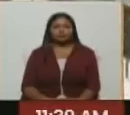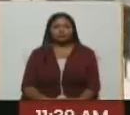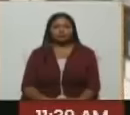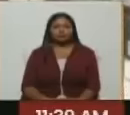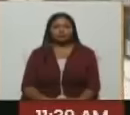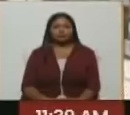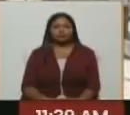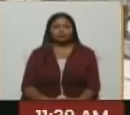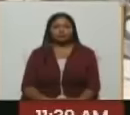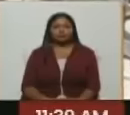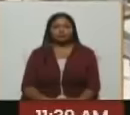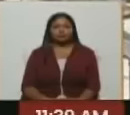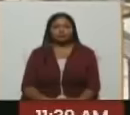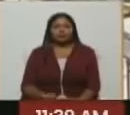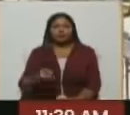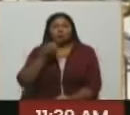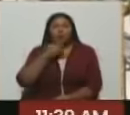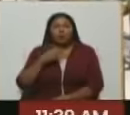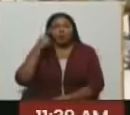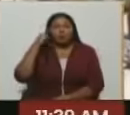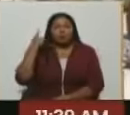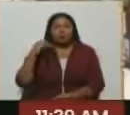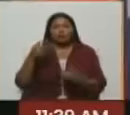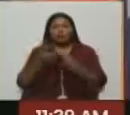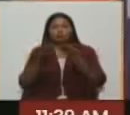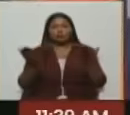Buenos días, tengan todos ustedes.